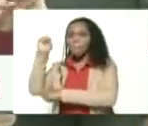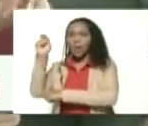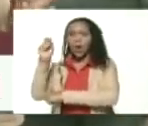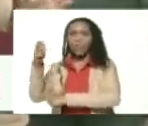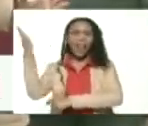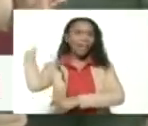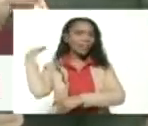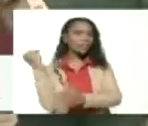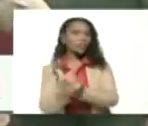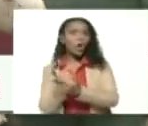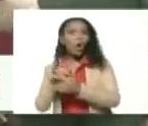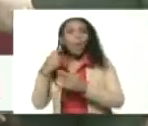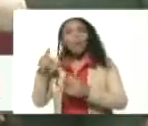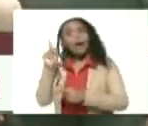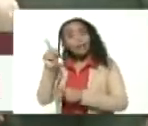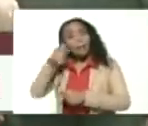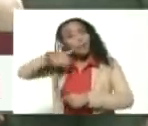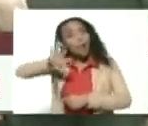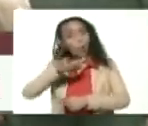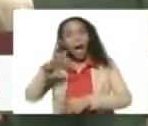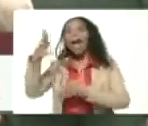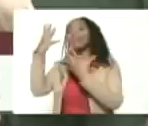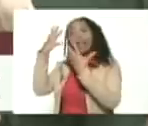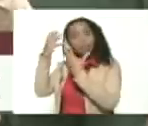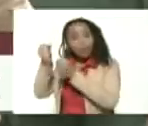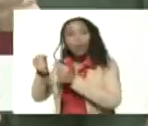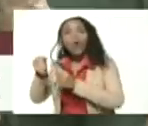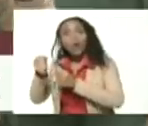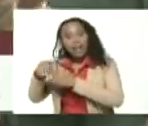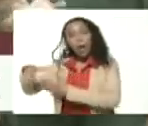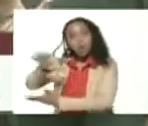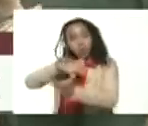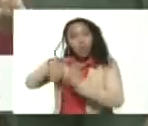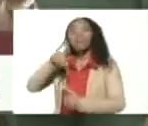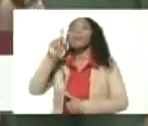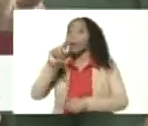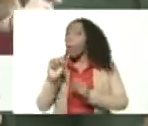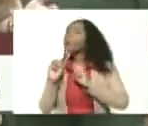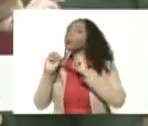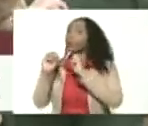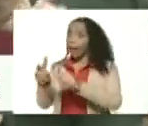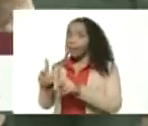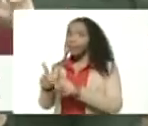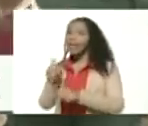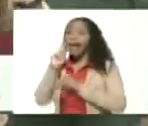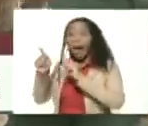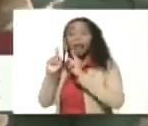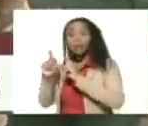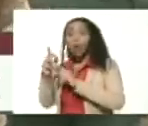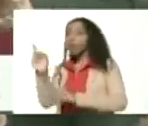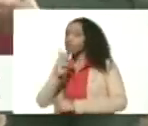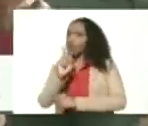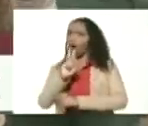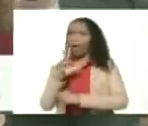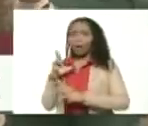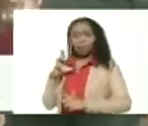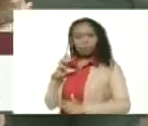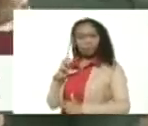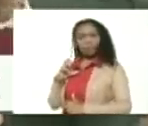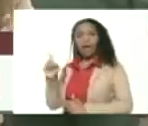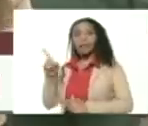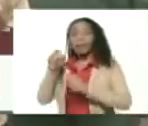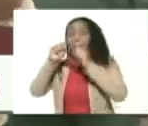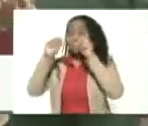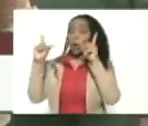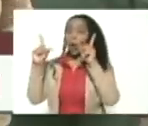traición y por ende es un pueblo que ha entendido que las crisis también son oportunidades y por eso no es de extrañarnos este